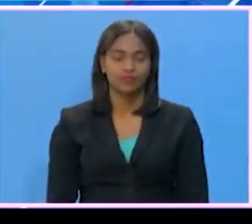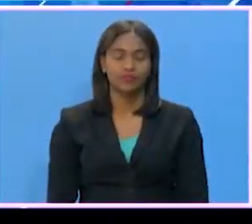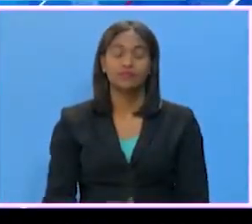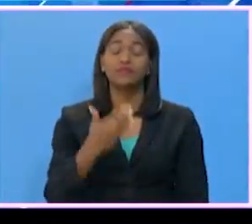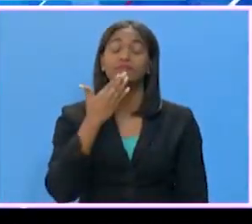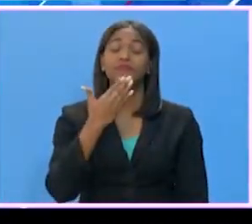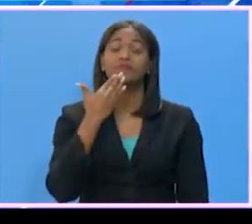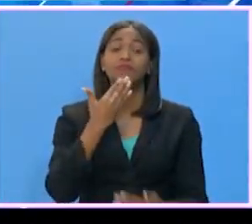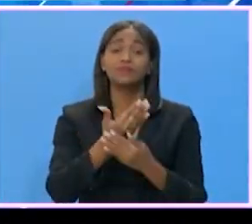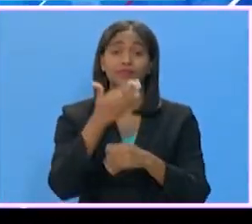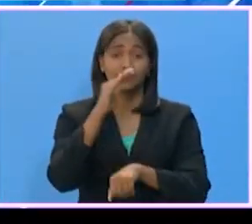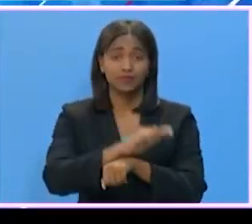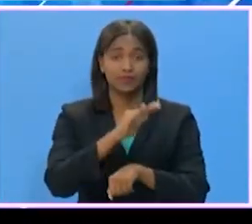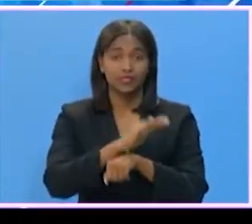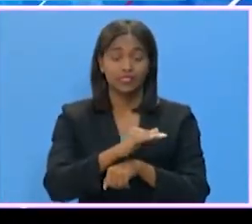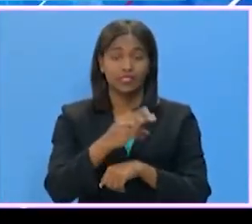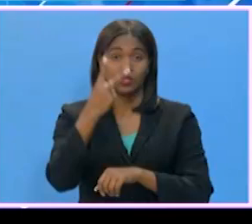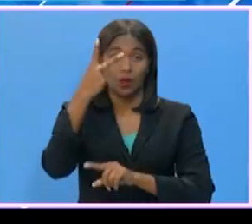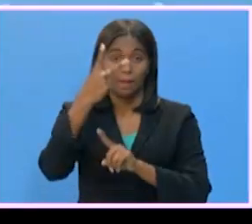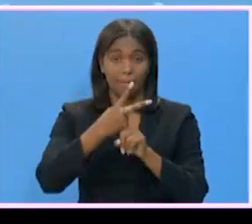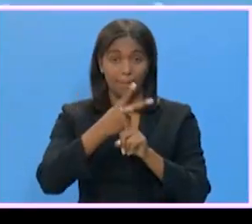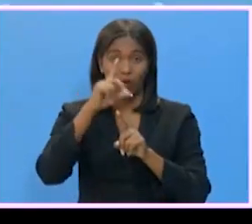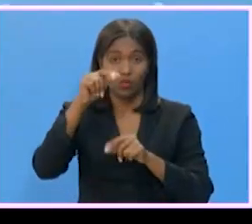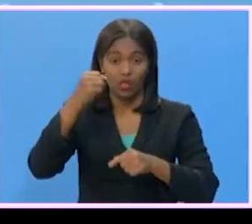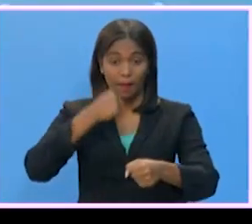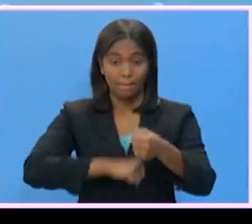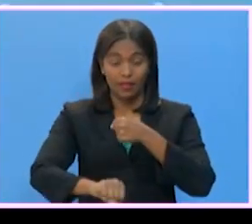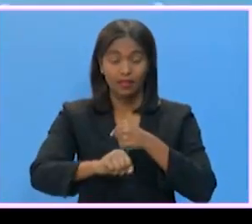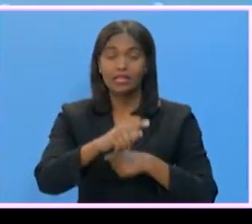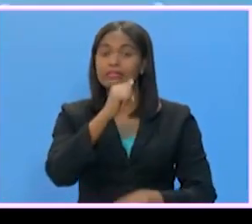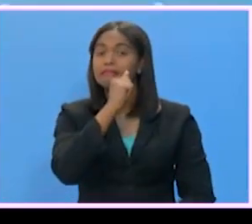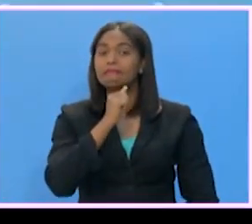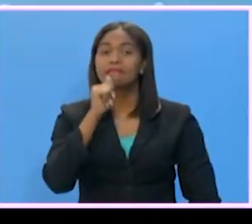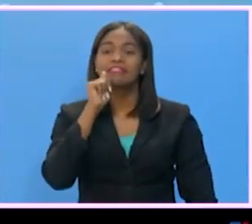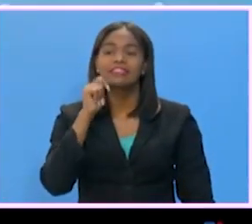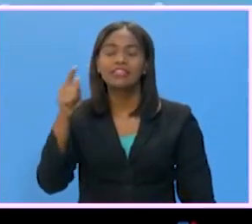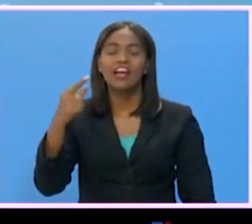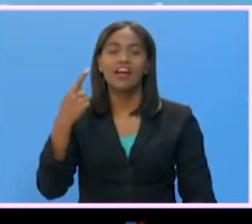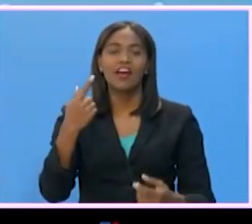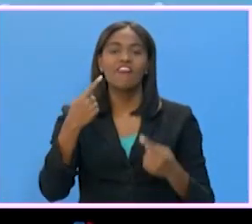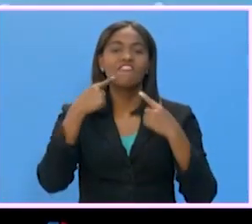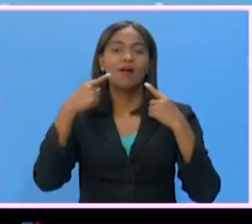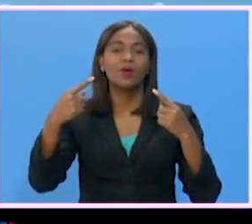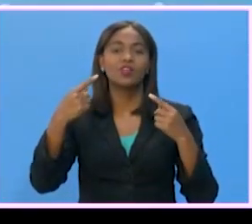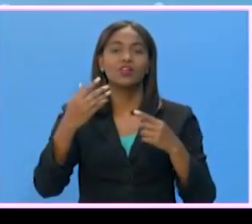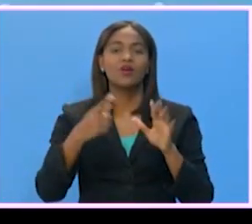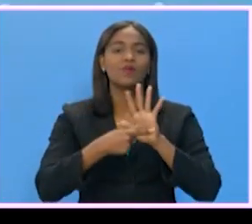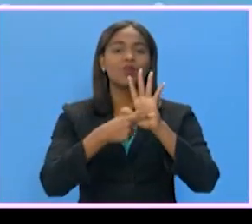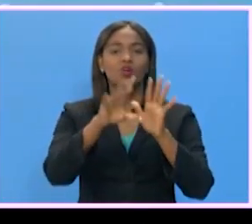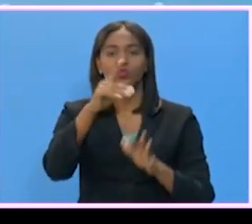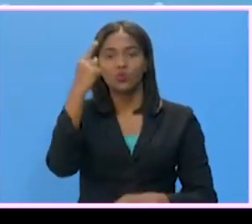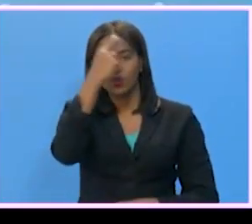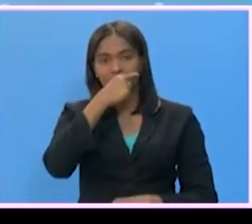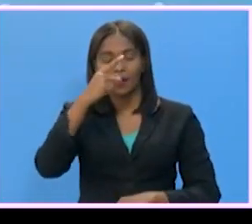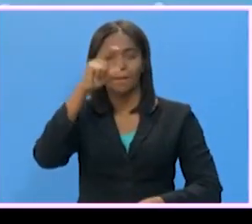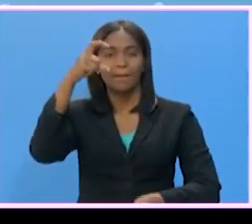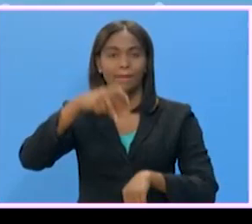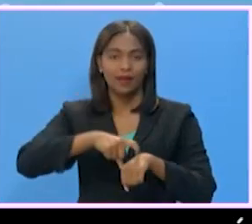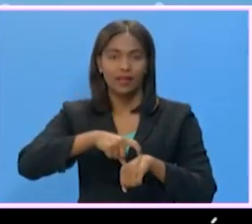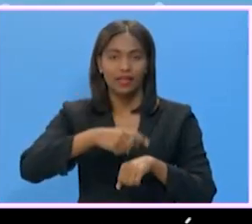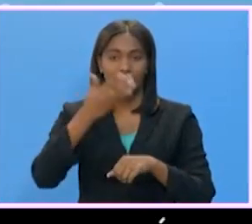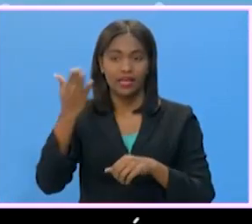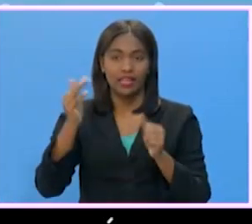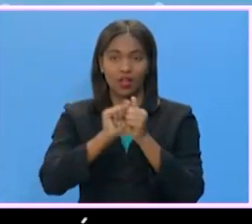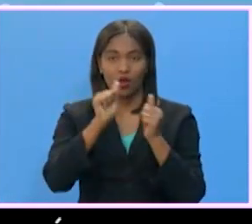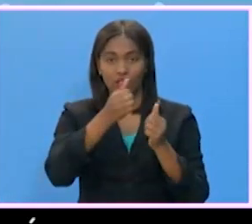Gracias, buenas tardes. A 2 meses del nacimiento de las pequeñas, la artista mostró sus rostros por primera vez. Estas